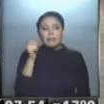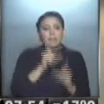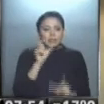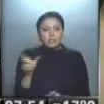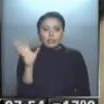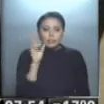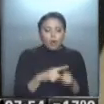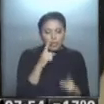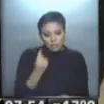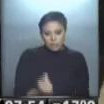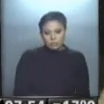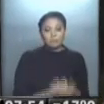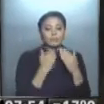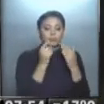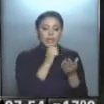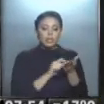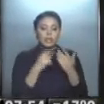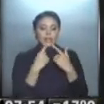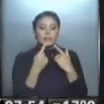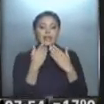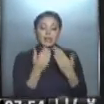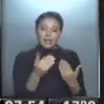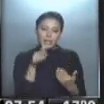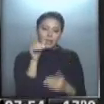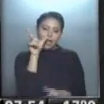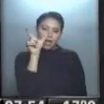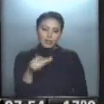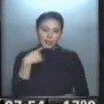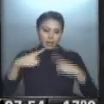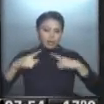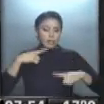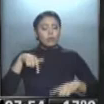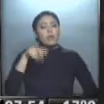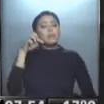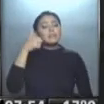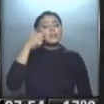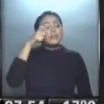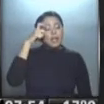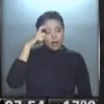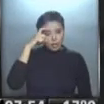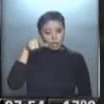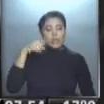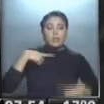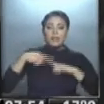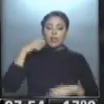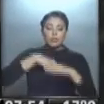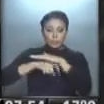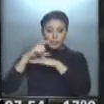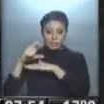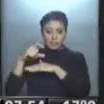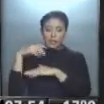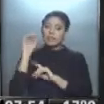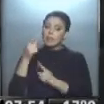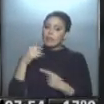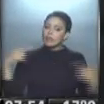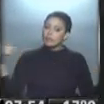día, ¿no? Bueno, le agradezco mucho. La palabra entonces de Néstor Piris, Patricia y Alejandro, el delegado de la línea C, que tuvieron que